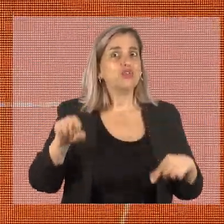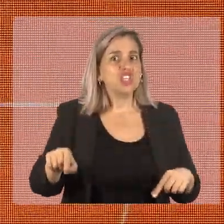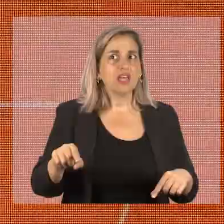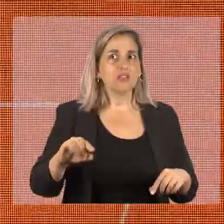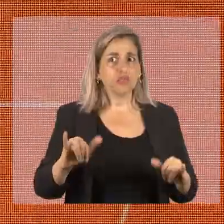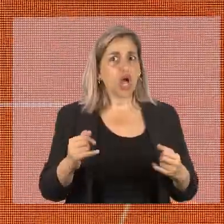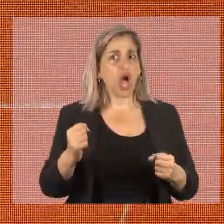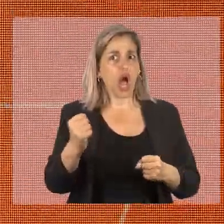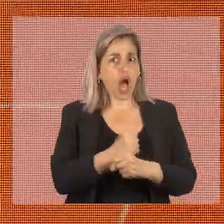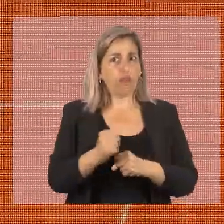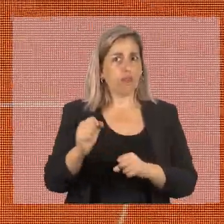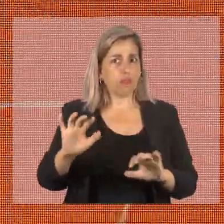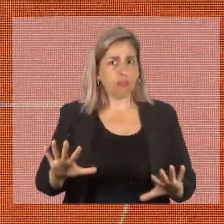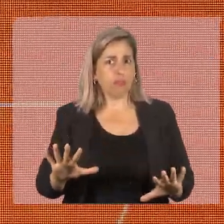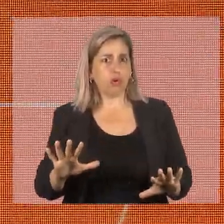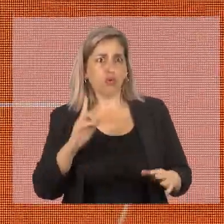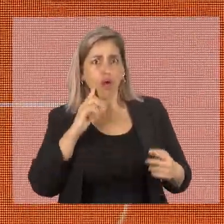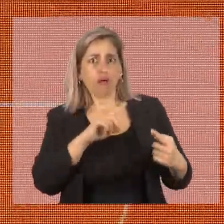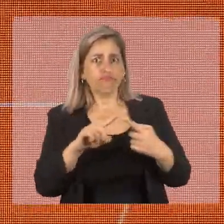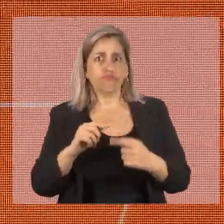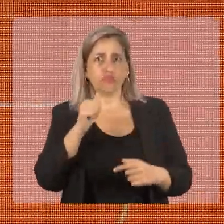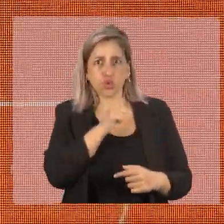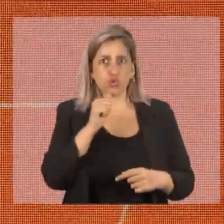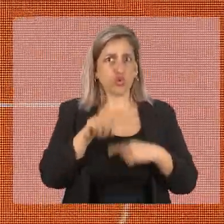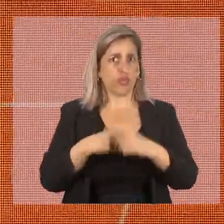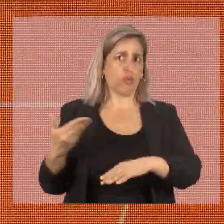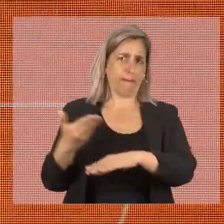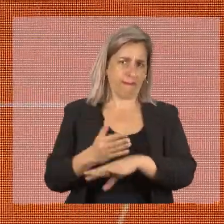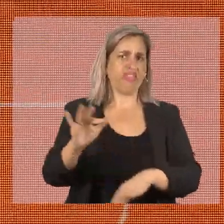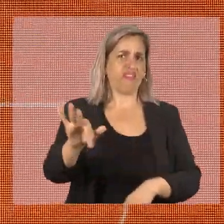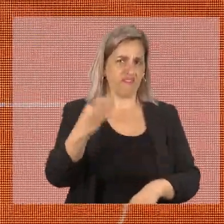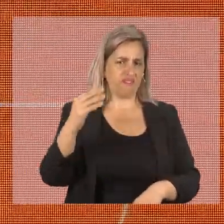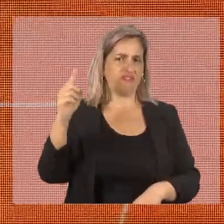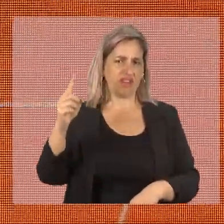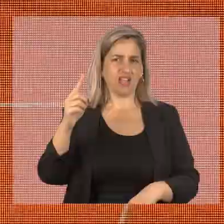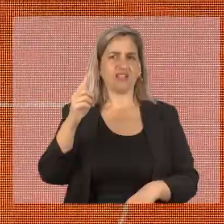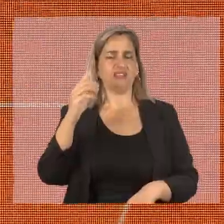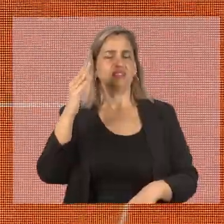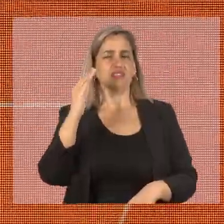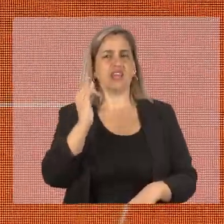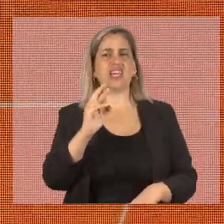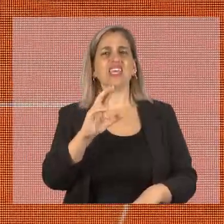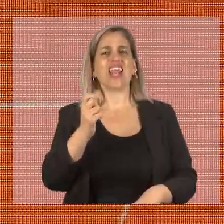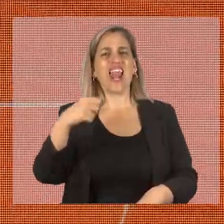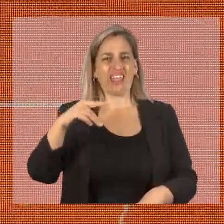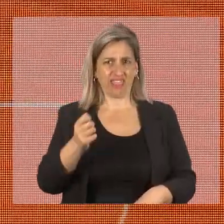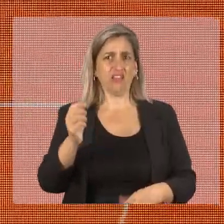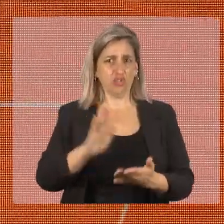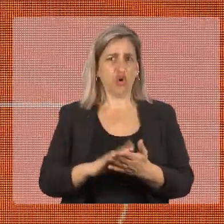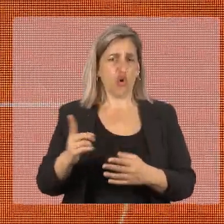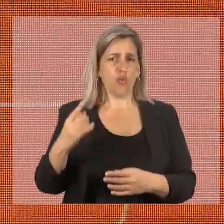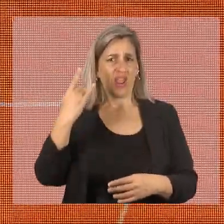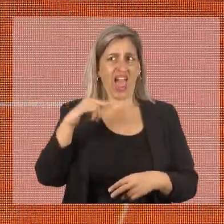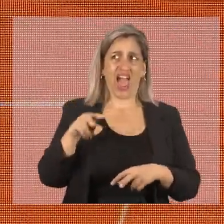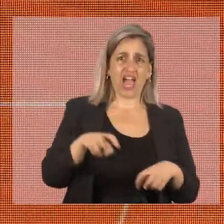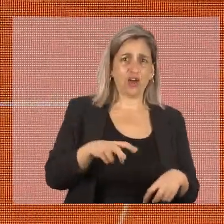alguna manera se salda, después salta la petición francesa e irlandesa con respecto al agro.